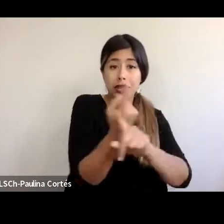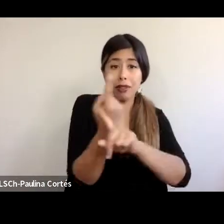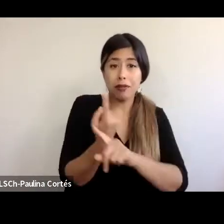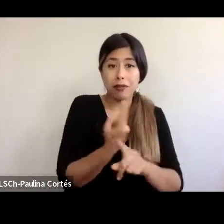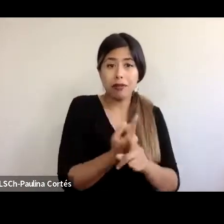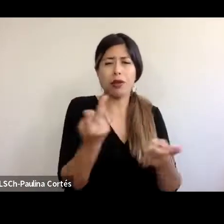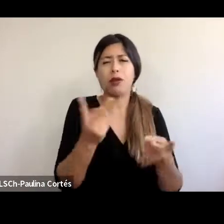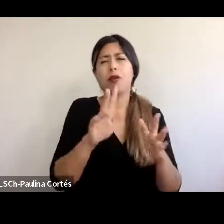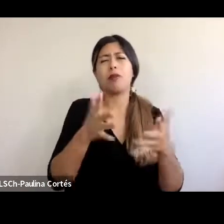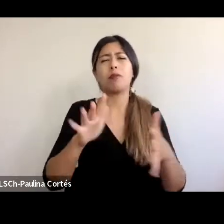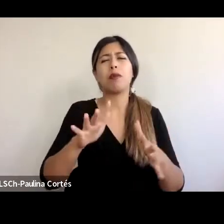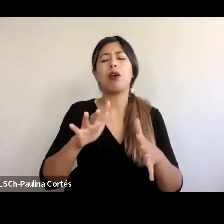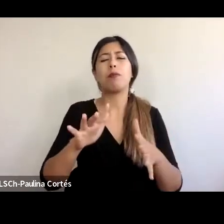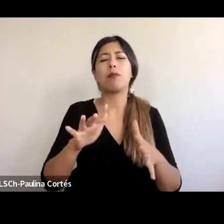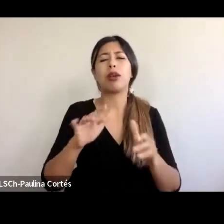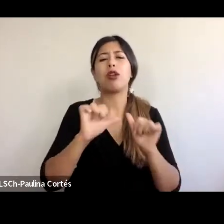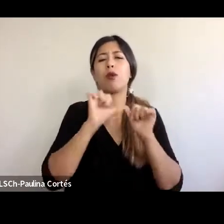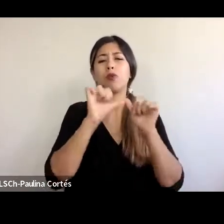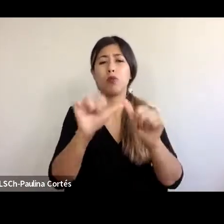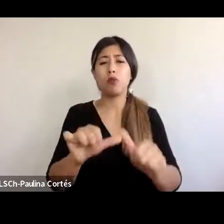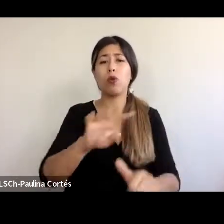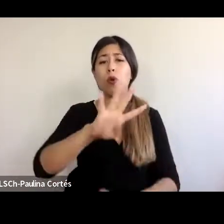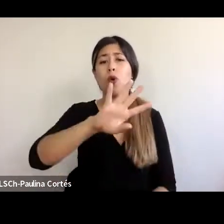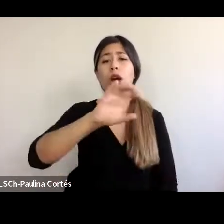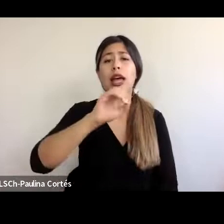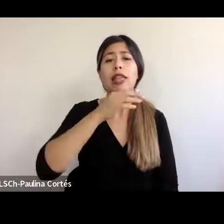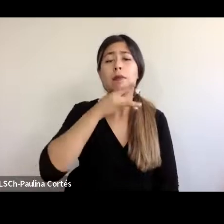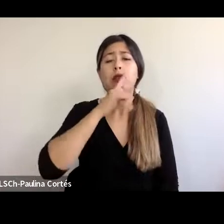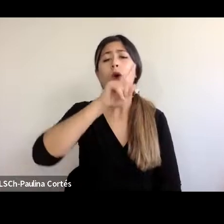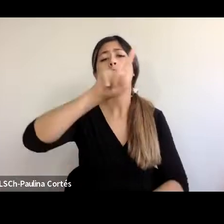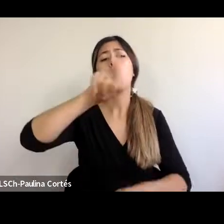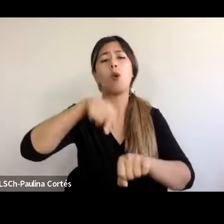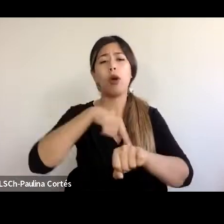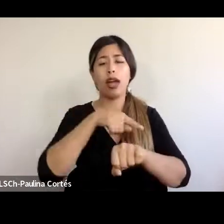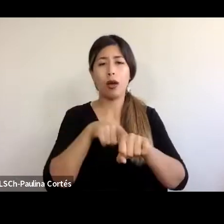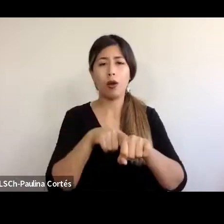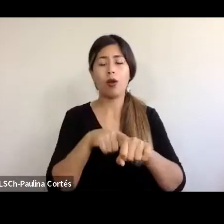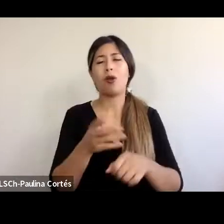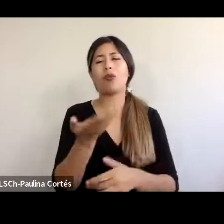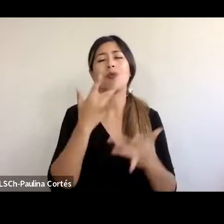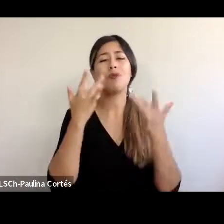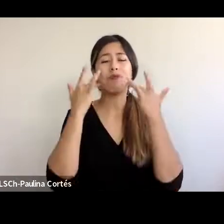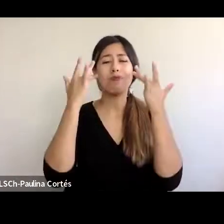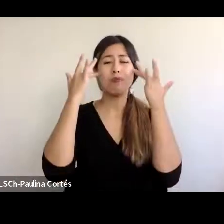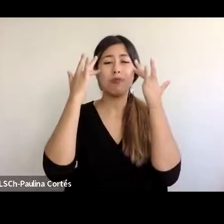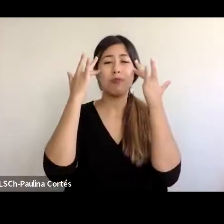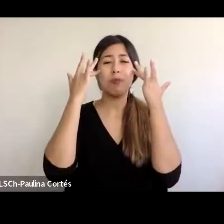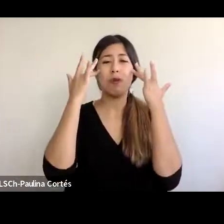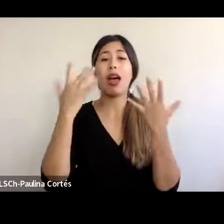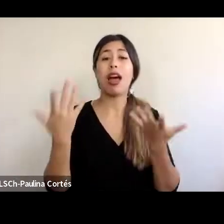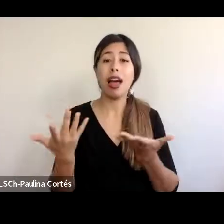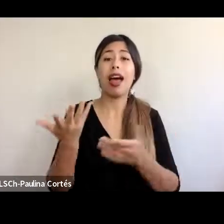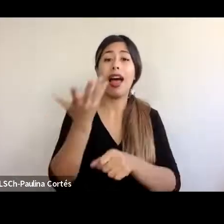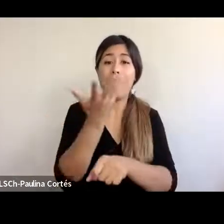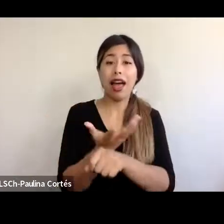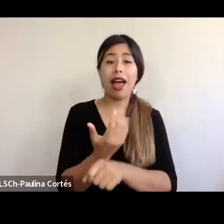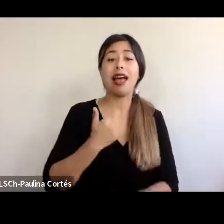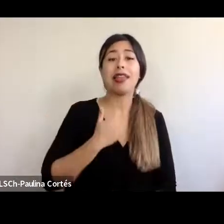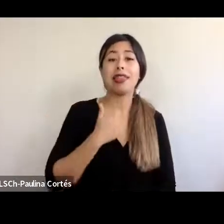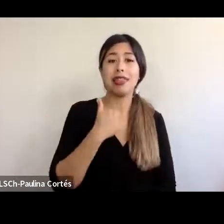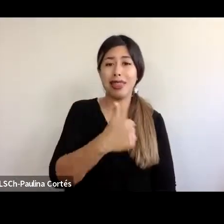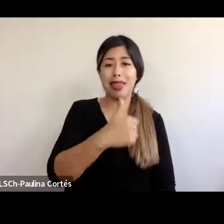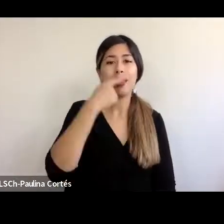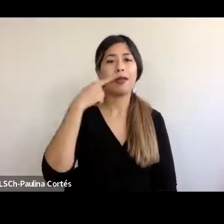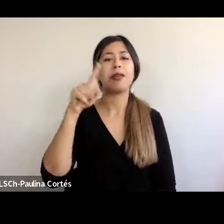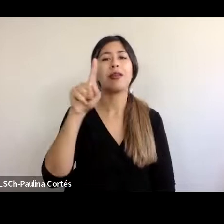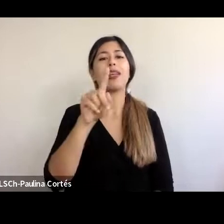durar alrededor de 40 minutos a una hora, tenemos el placer de contar con el director Sebastián